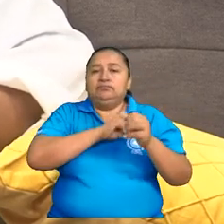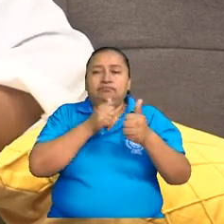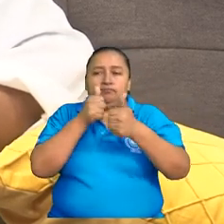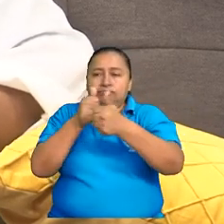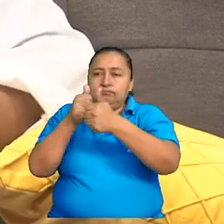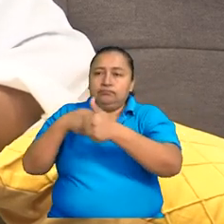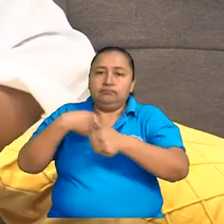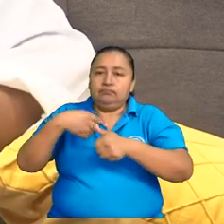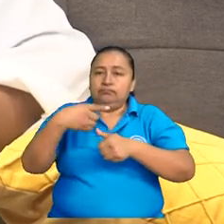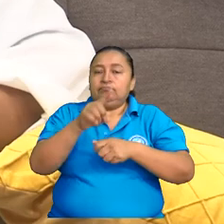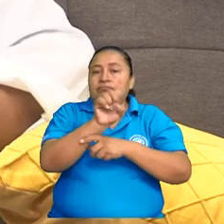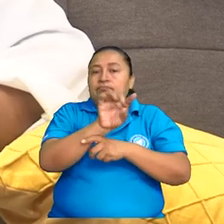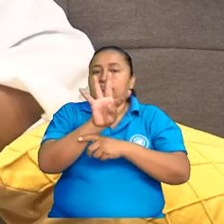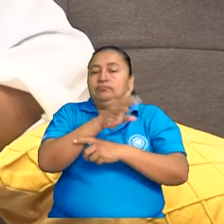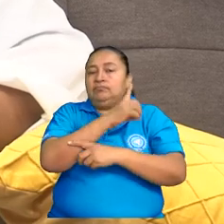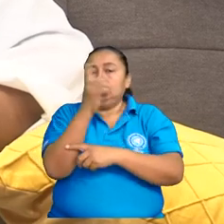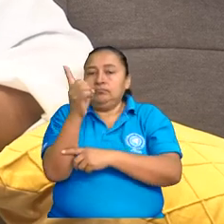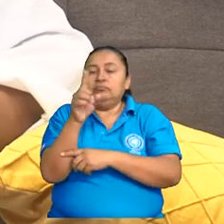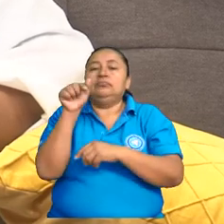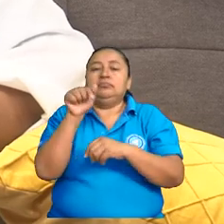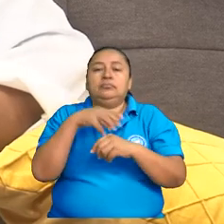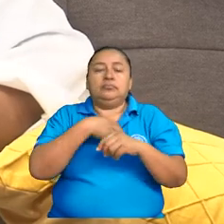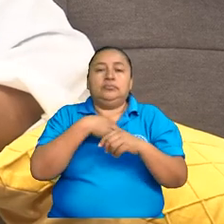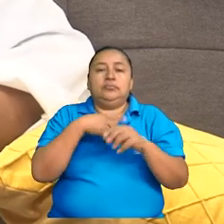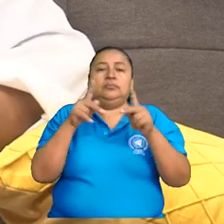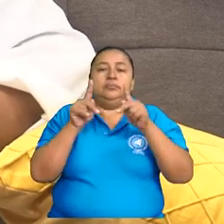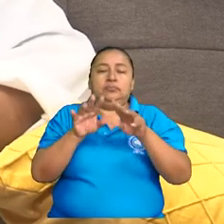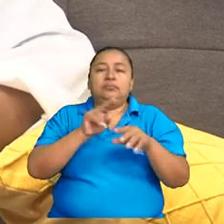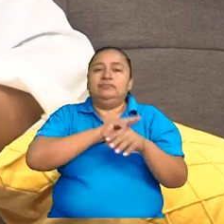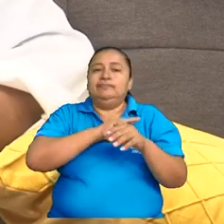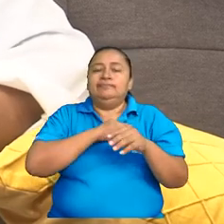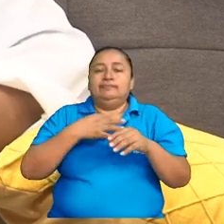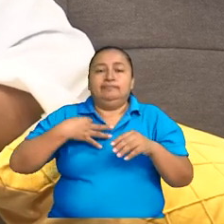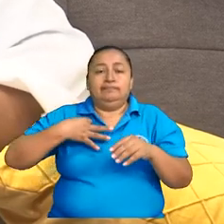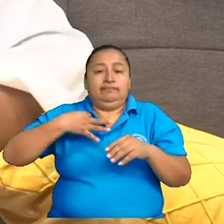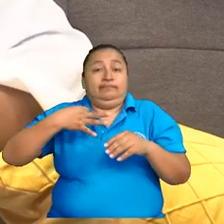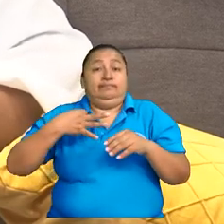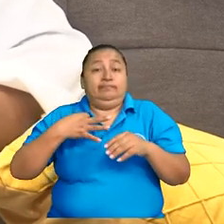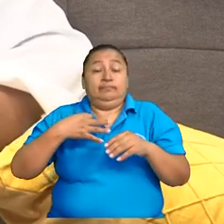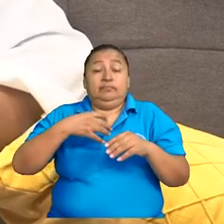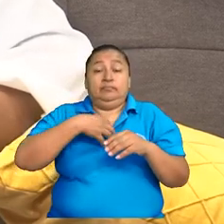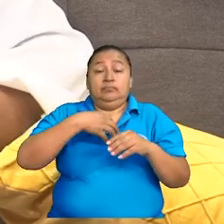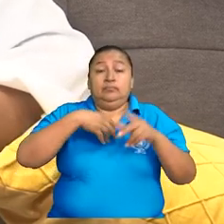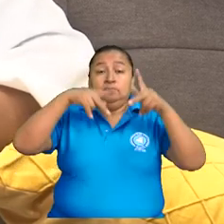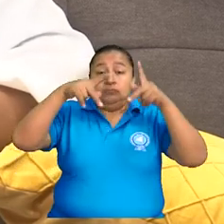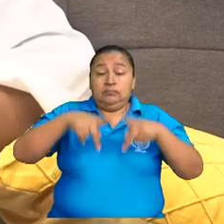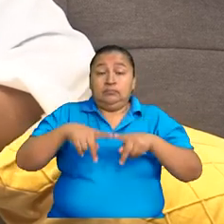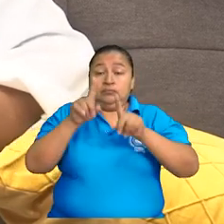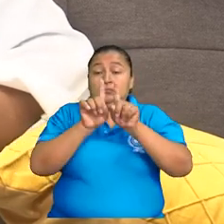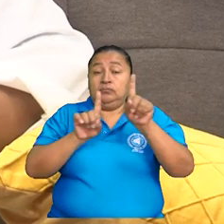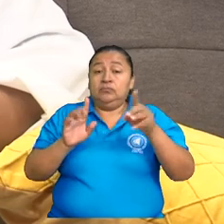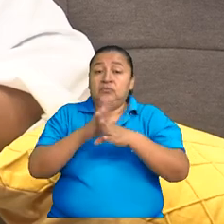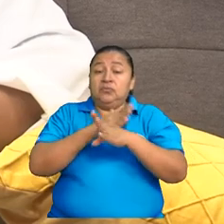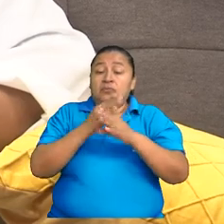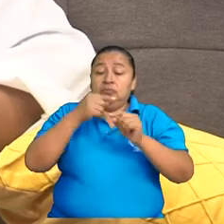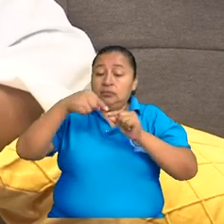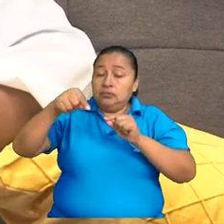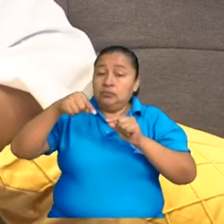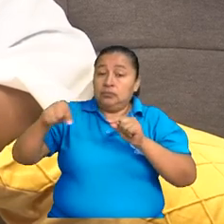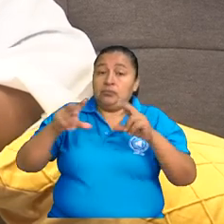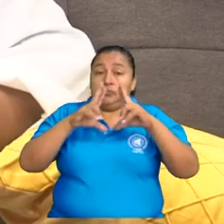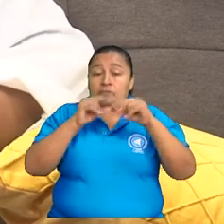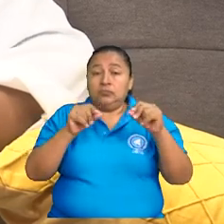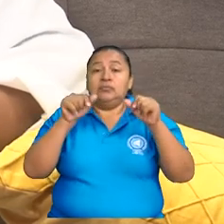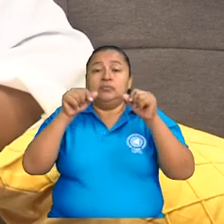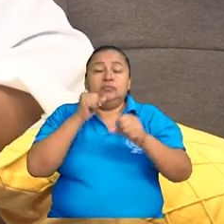seguimiento diario por 14 días por parte de nuestro personal. Hay una gran voluntad de parte de nuestra gente a nivel de los diferentes municipios del país